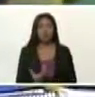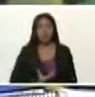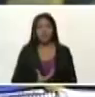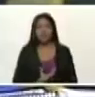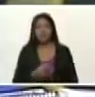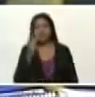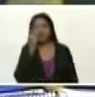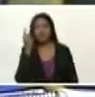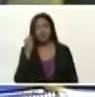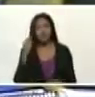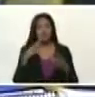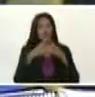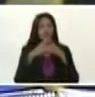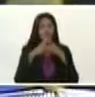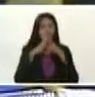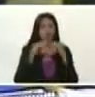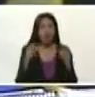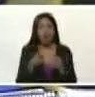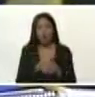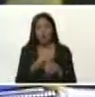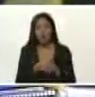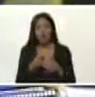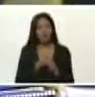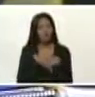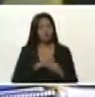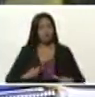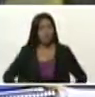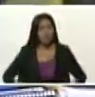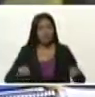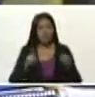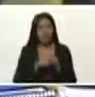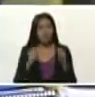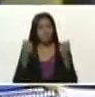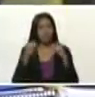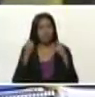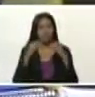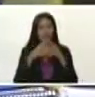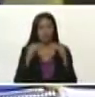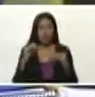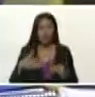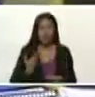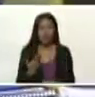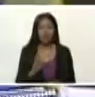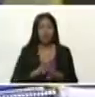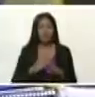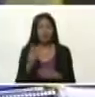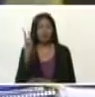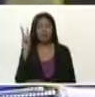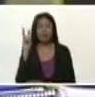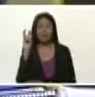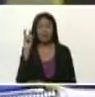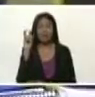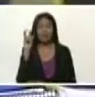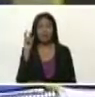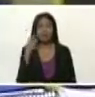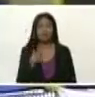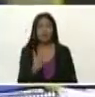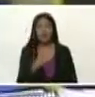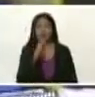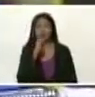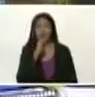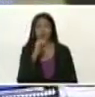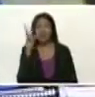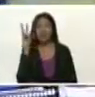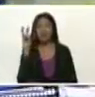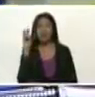alcaldes, alcaldesas, todo el gobierno, Fuerza Armada Nacional Bolivariana, nos preparemos todos, porque el viernes, así lo anuncio, el